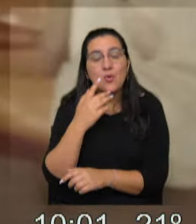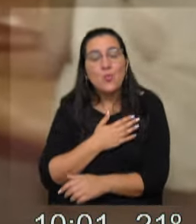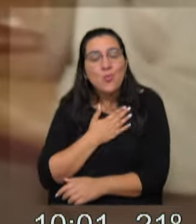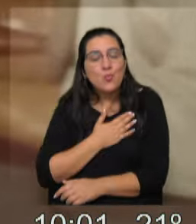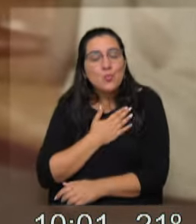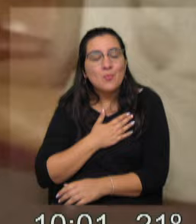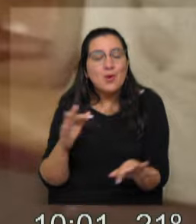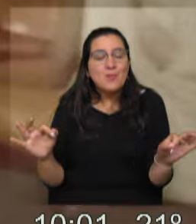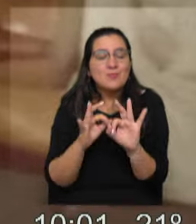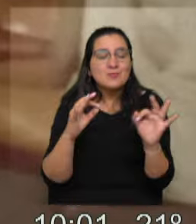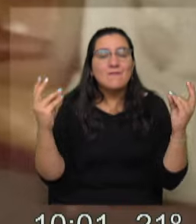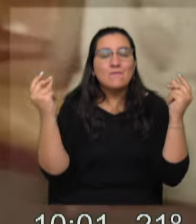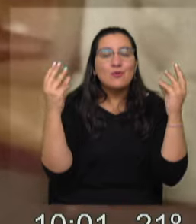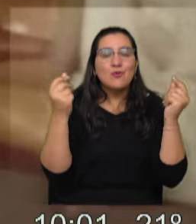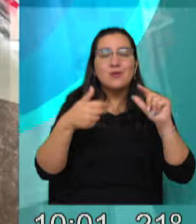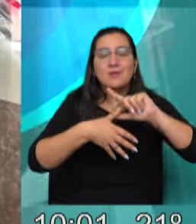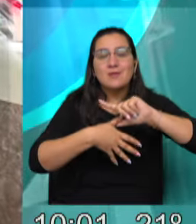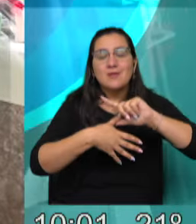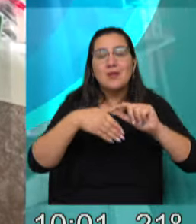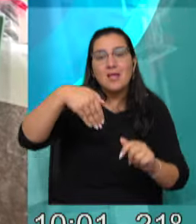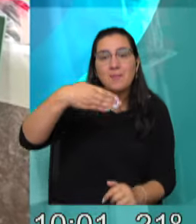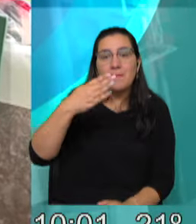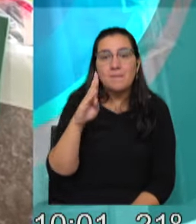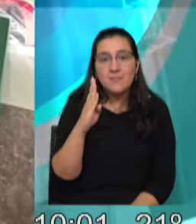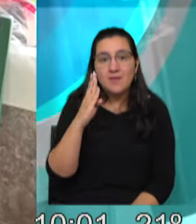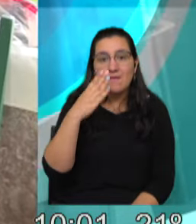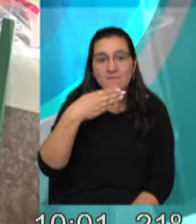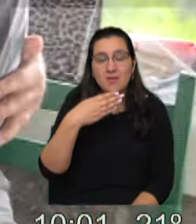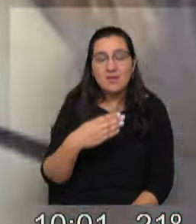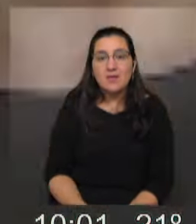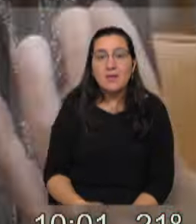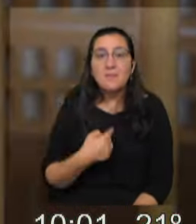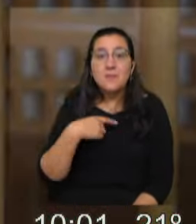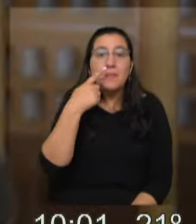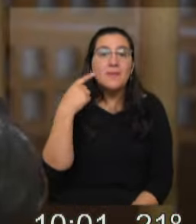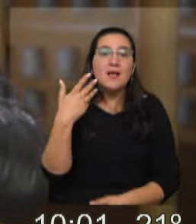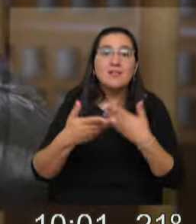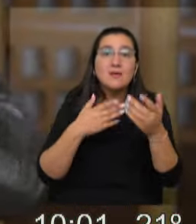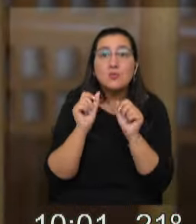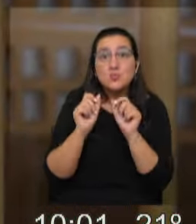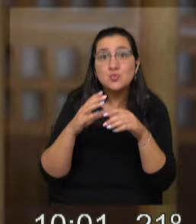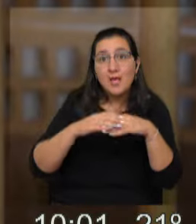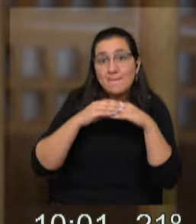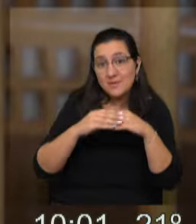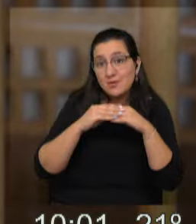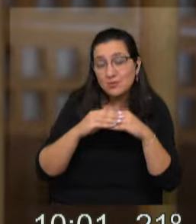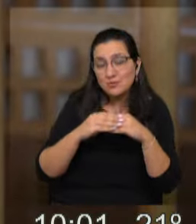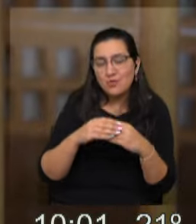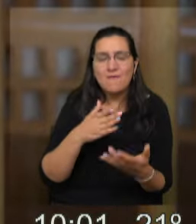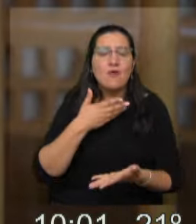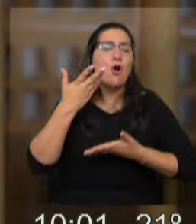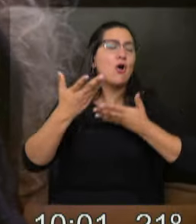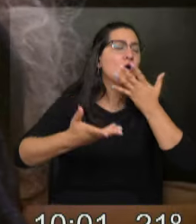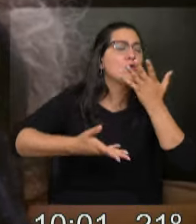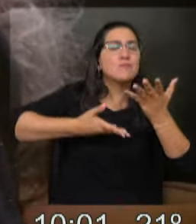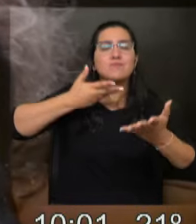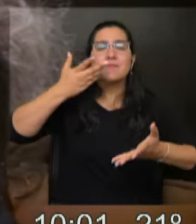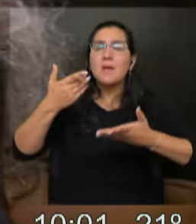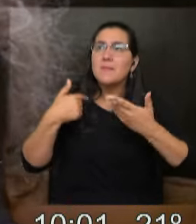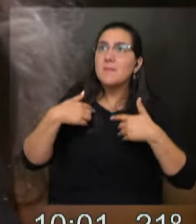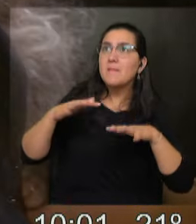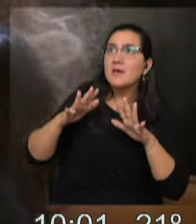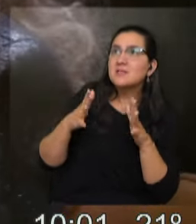el folclore latinoamericano y la MPB. Me acuerdo de mi padre cantando con sus amigos a voces. A mí me parecía